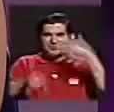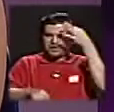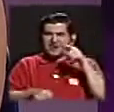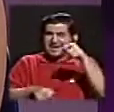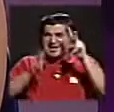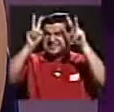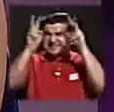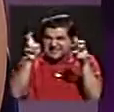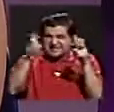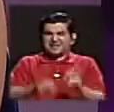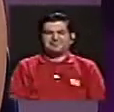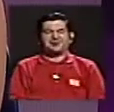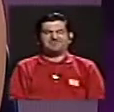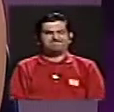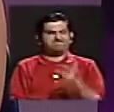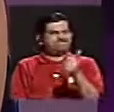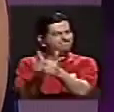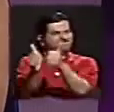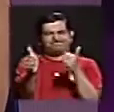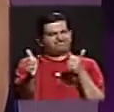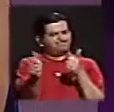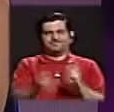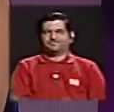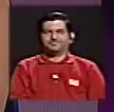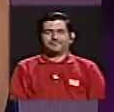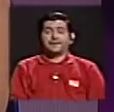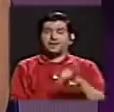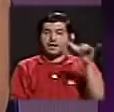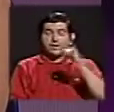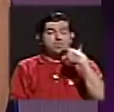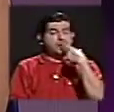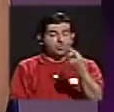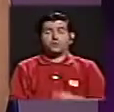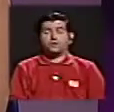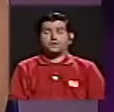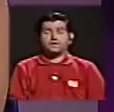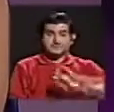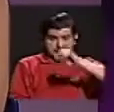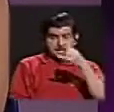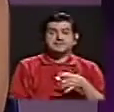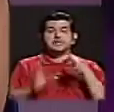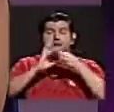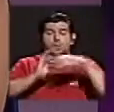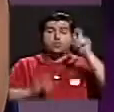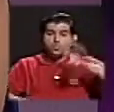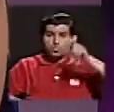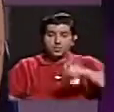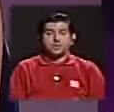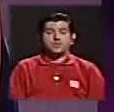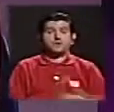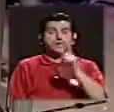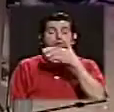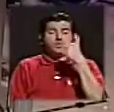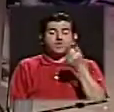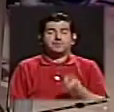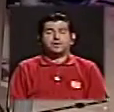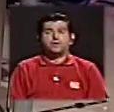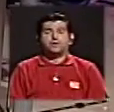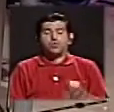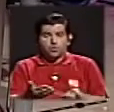tema se queda muy atrás. Y que, pues también como lo planteaba Jessica, debe ir de la mano con una mejora de la